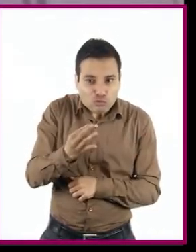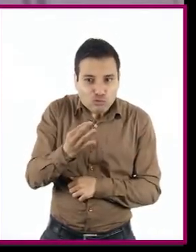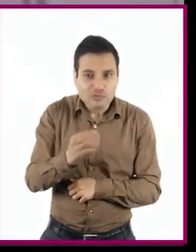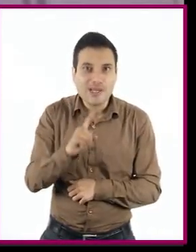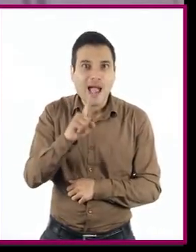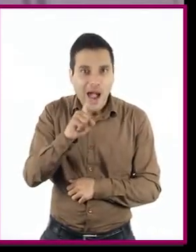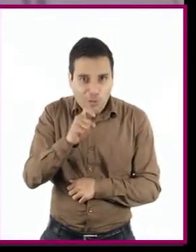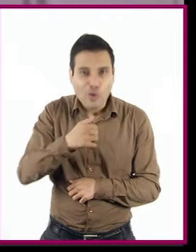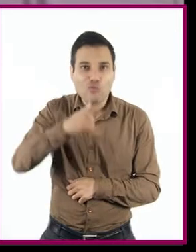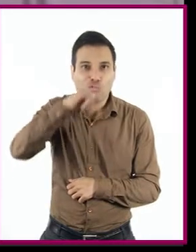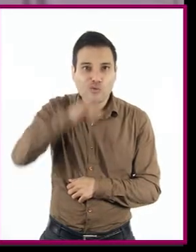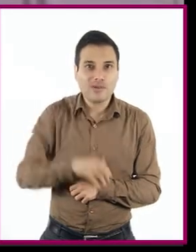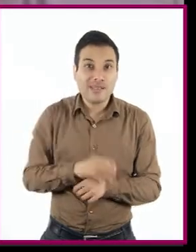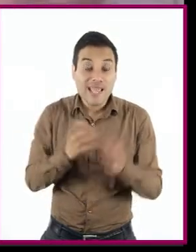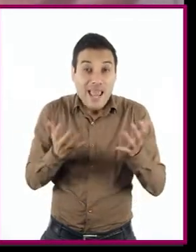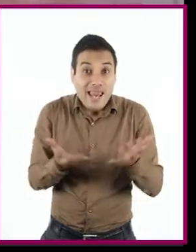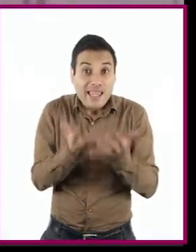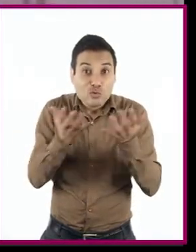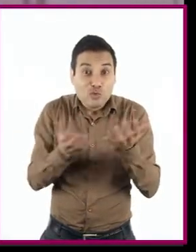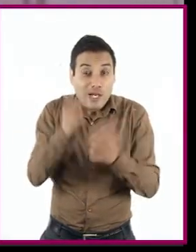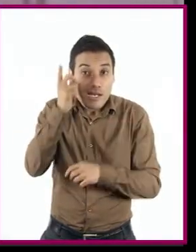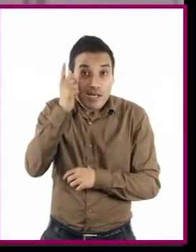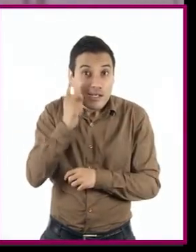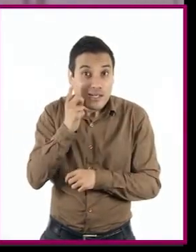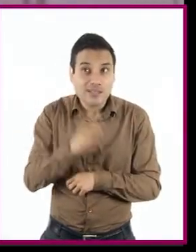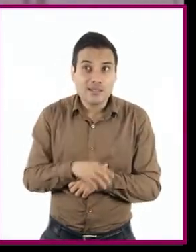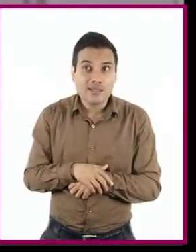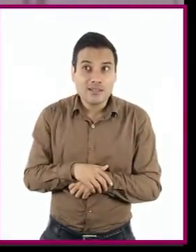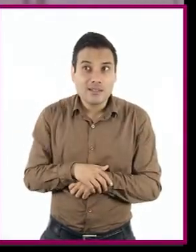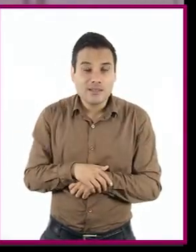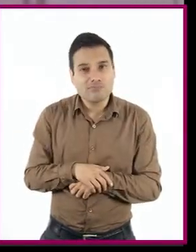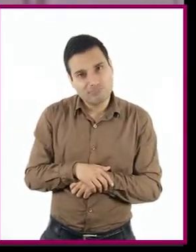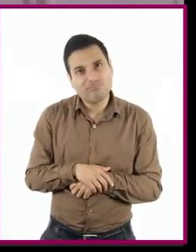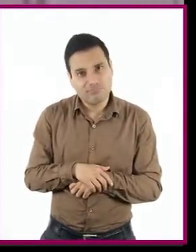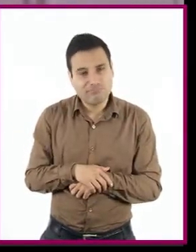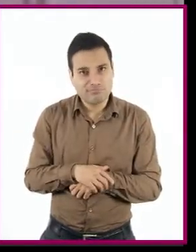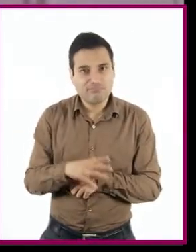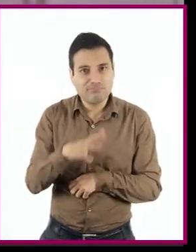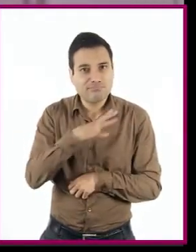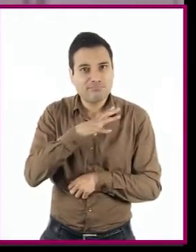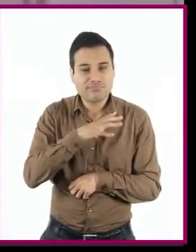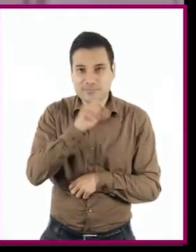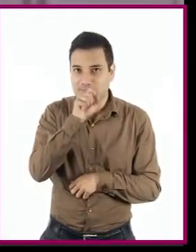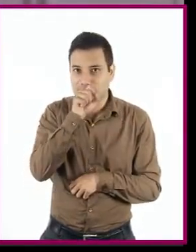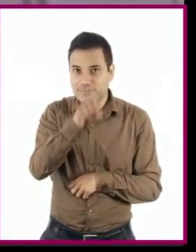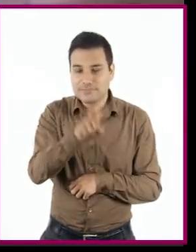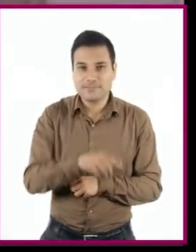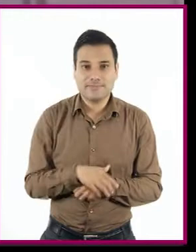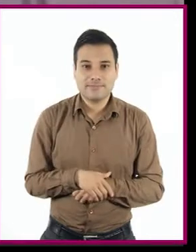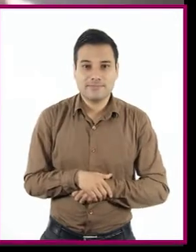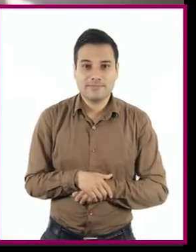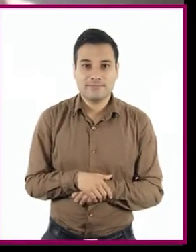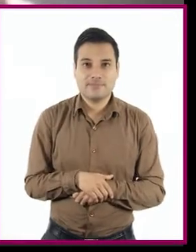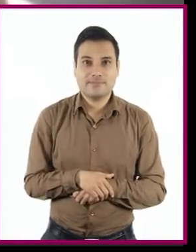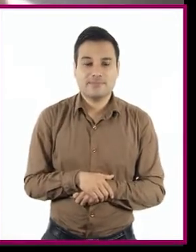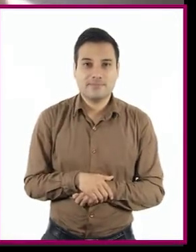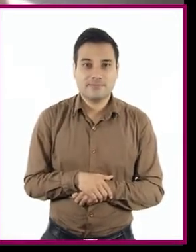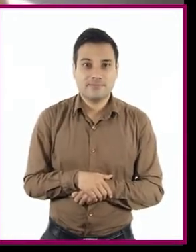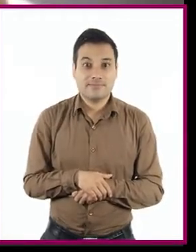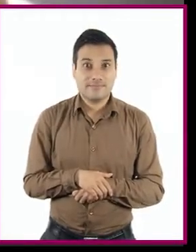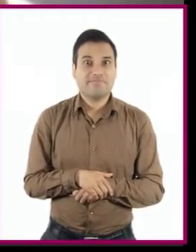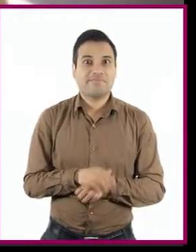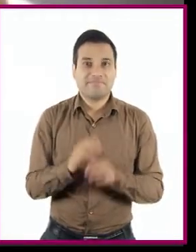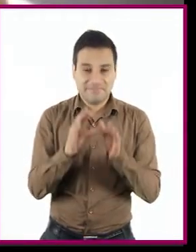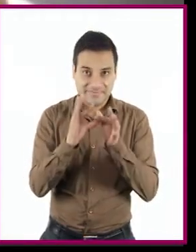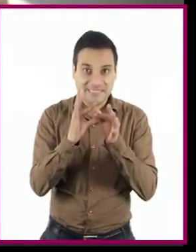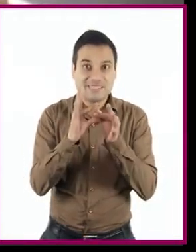botellas y las lechugas, pues también las encontramos en estos precios. Es una proyección del